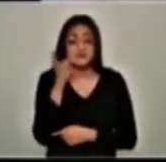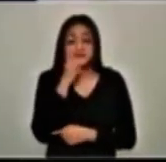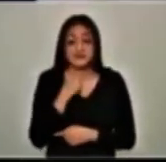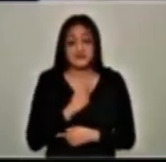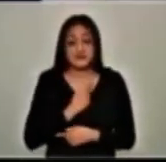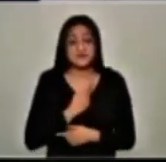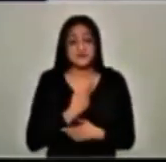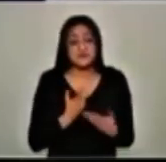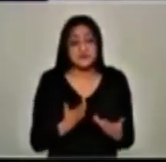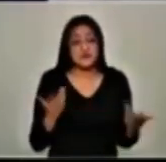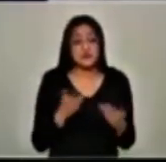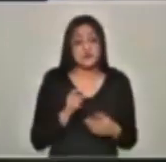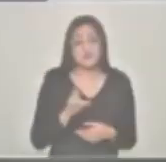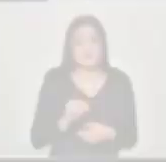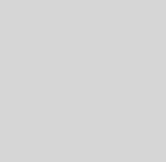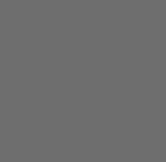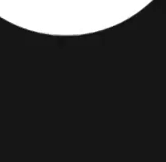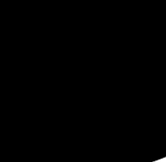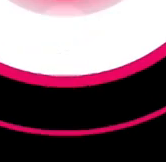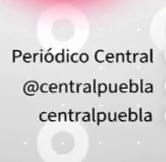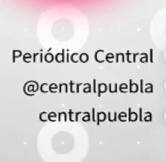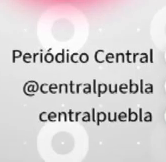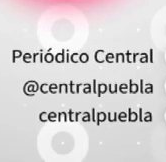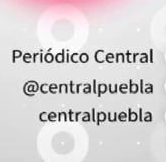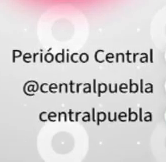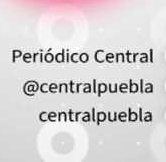nos diga qué hacer en estos casos